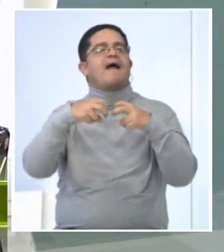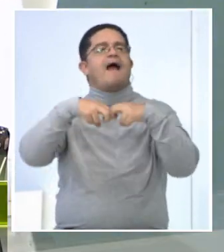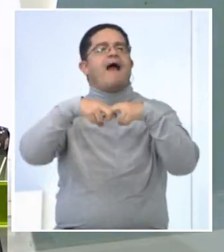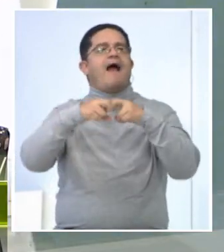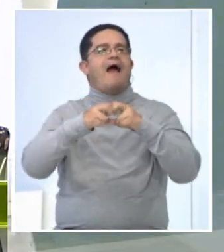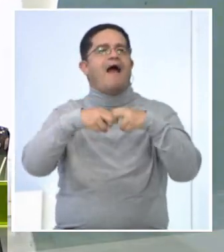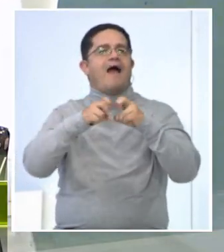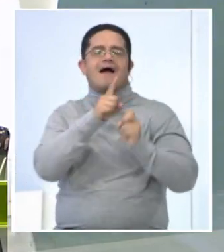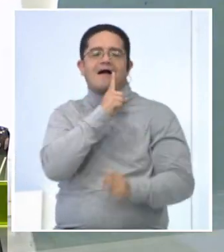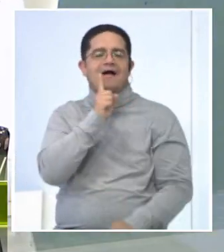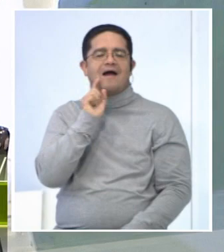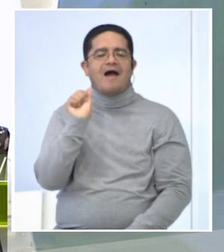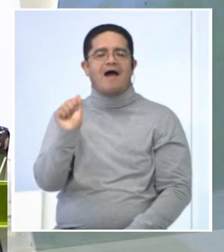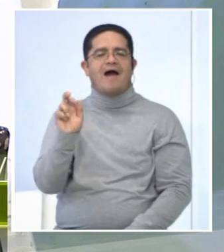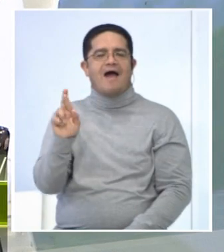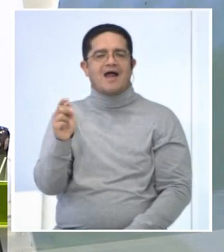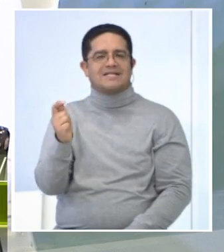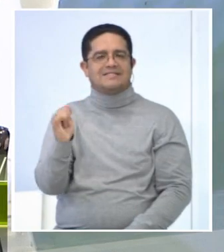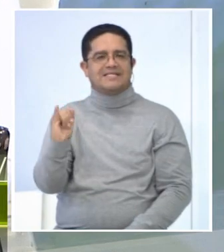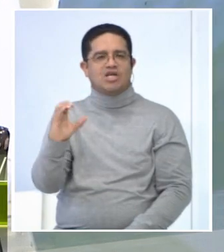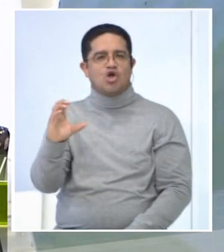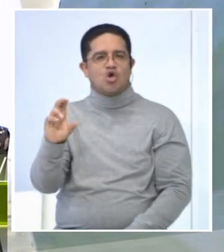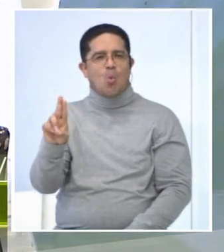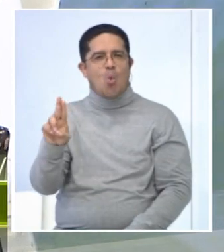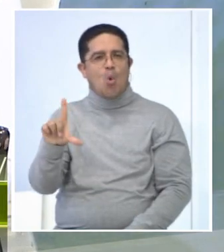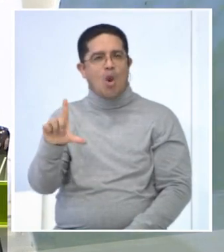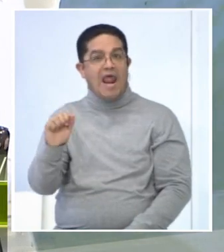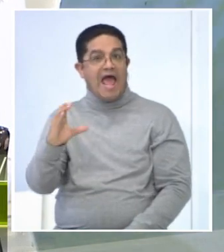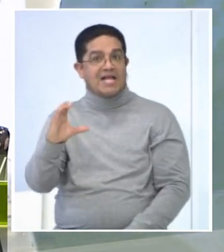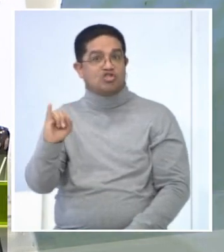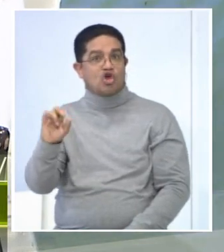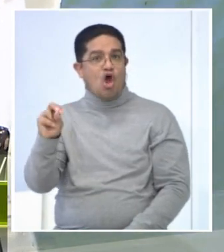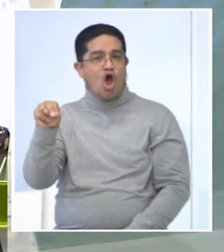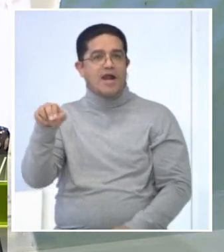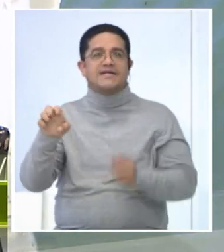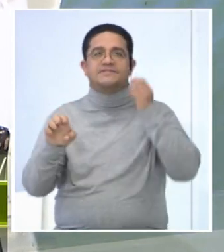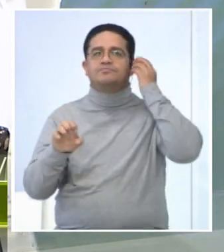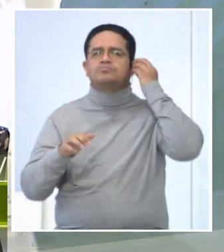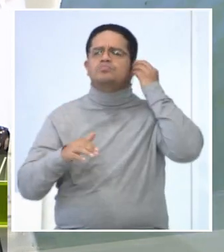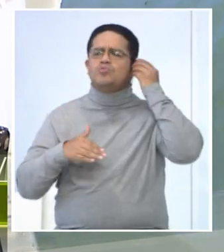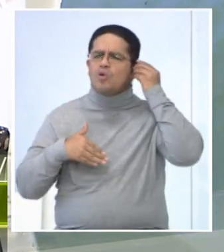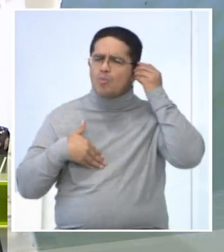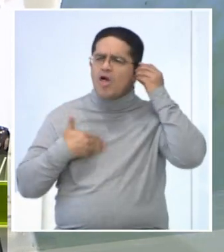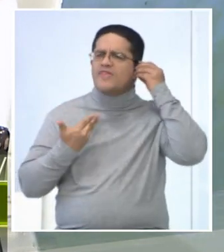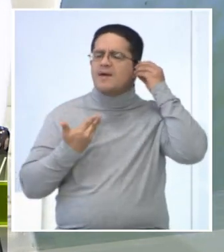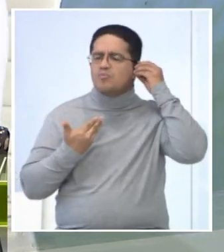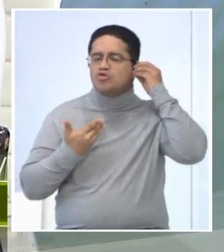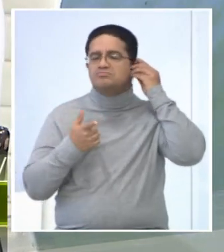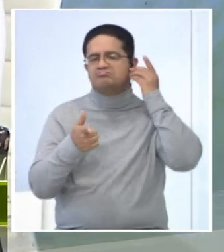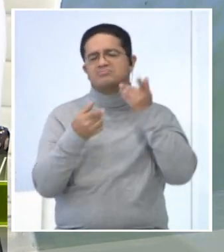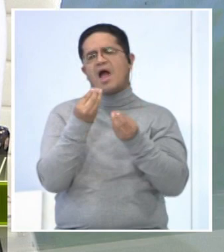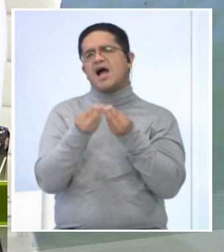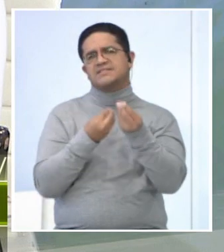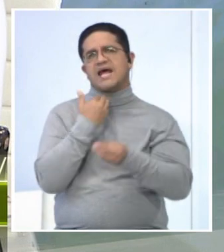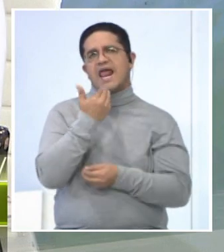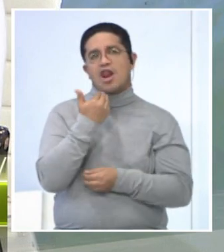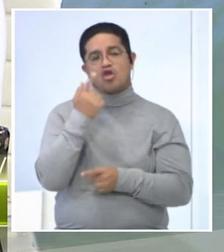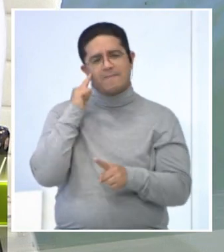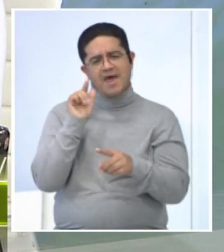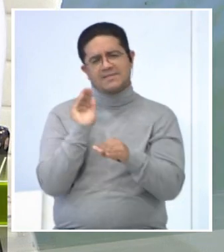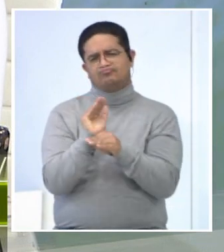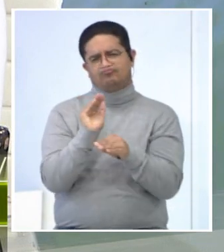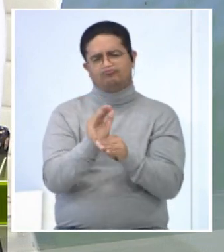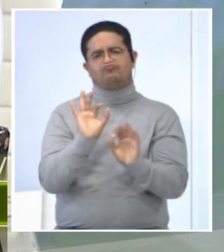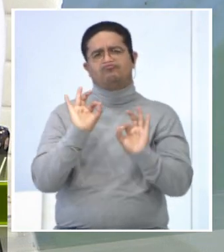con el paso de los años sufren un deterioro, es normal, pero podemos tener acciones también para que esas articulaciones se conserven de la mejor